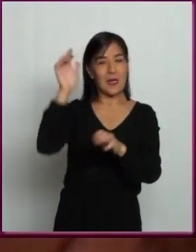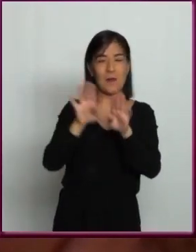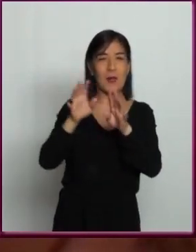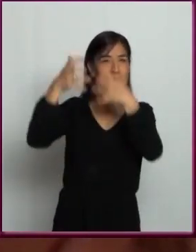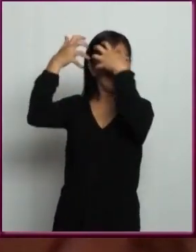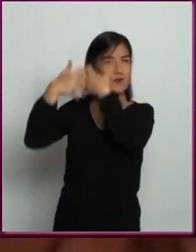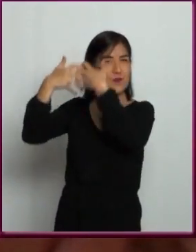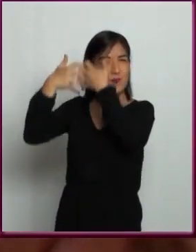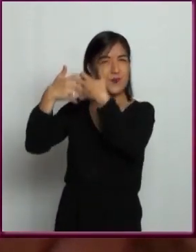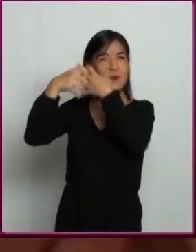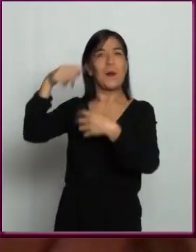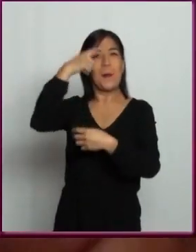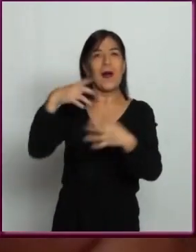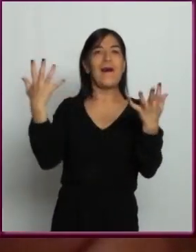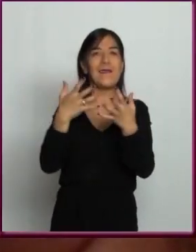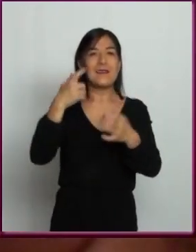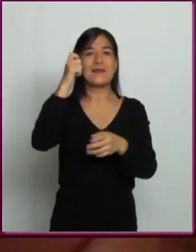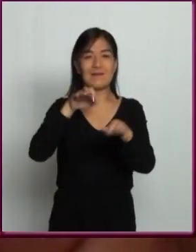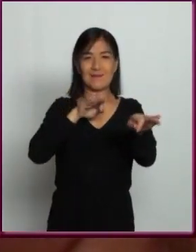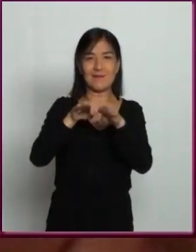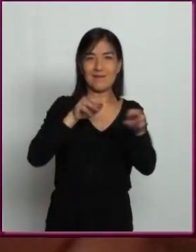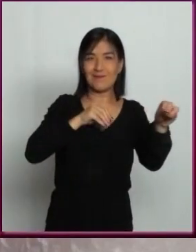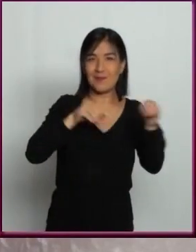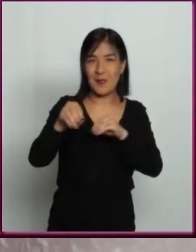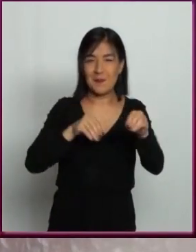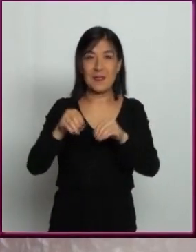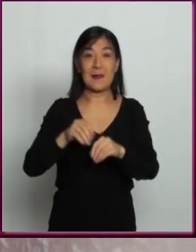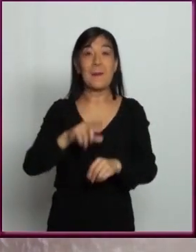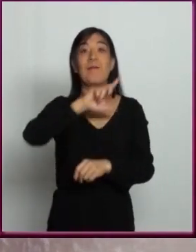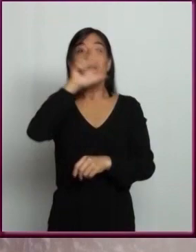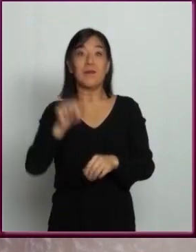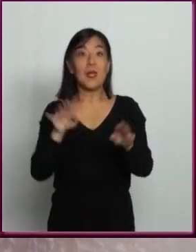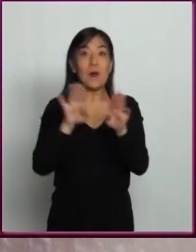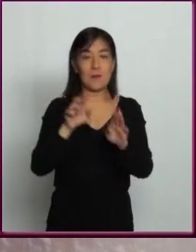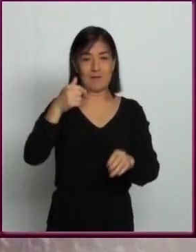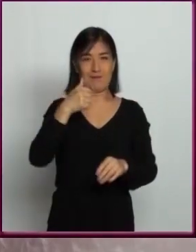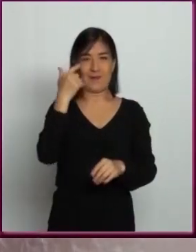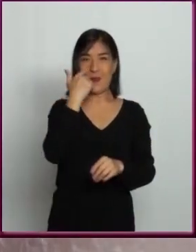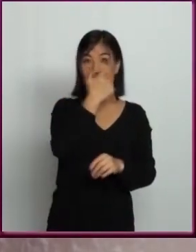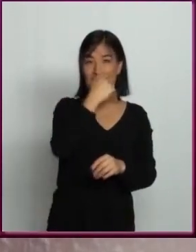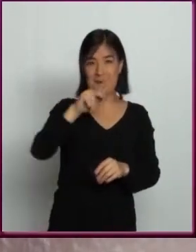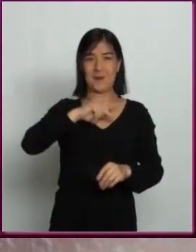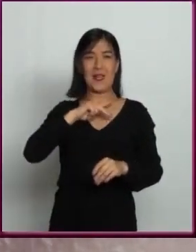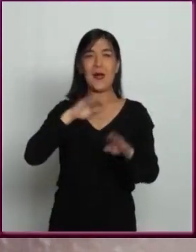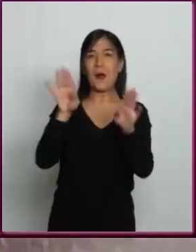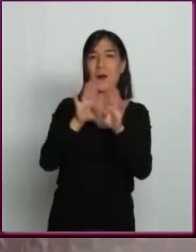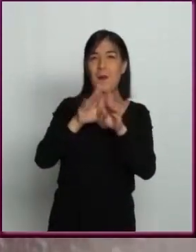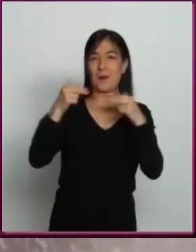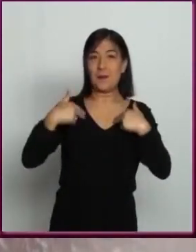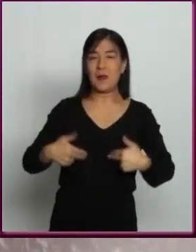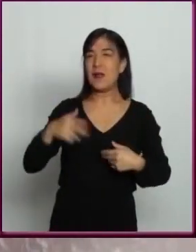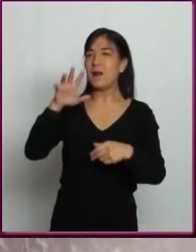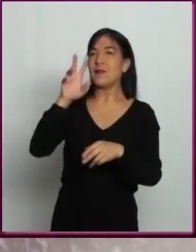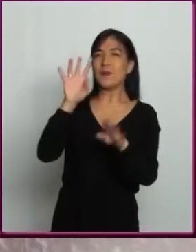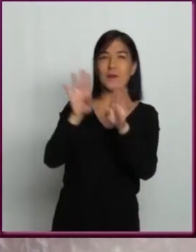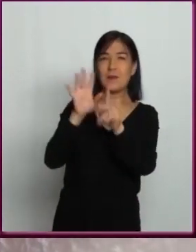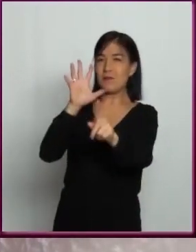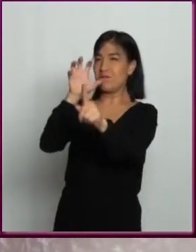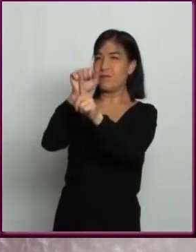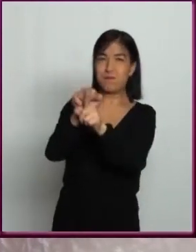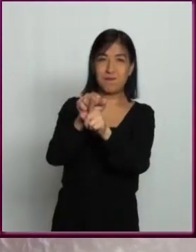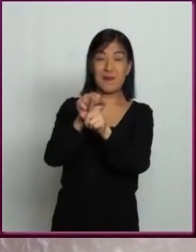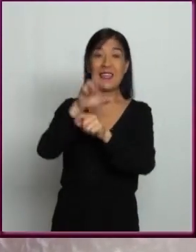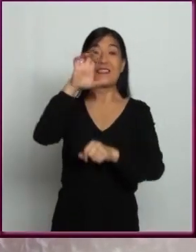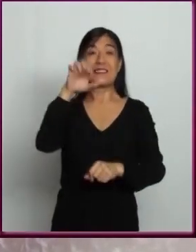para generar la ilusión de movimiento. Mientras que para nuestro ojo, el límite de velocidad de captura de imágenes está